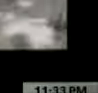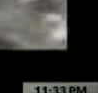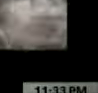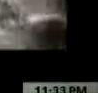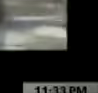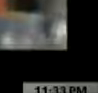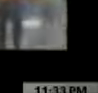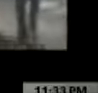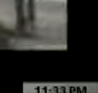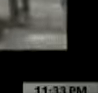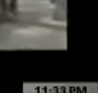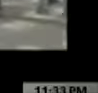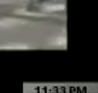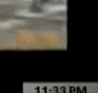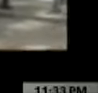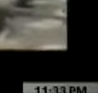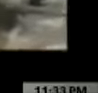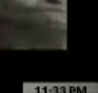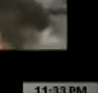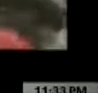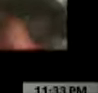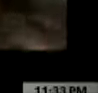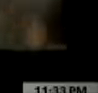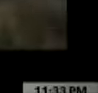a que articulen mecanismos no pacíficos. Mi profesión es